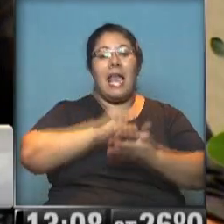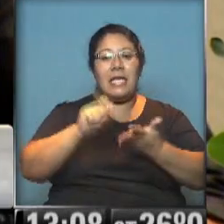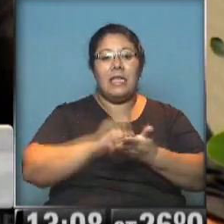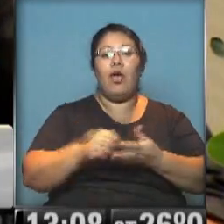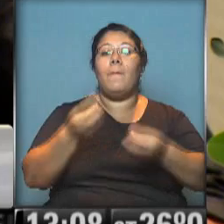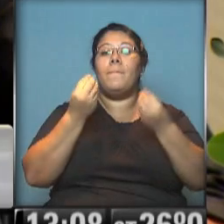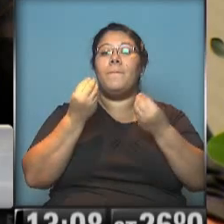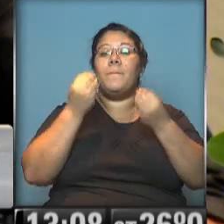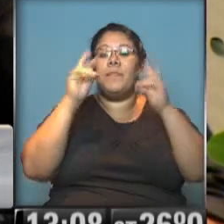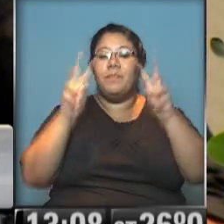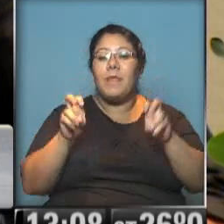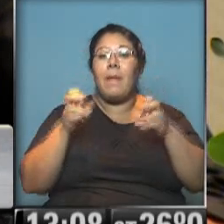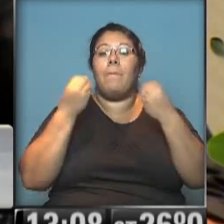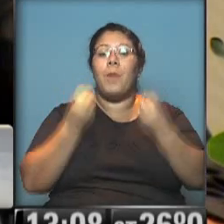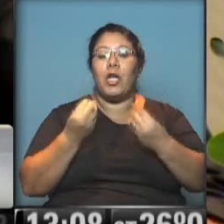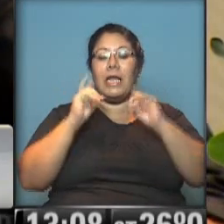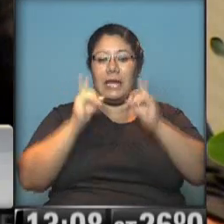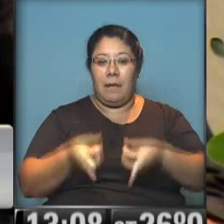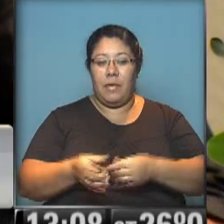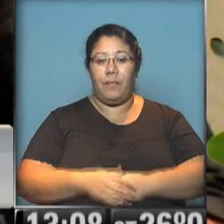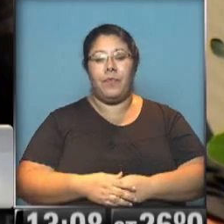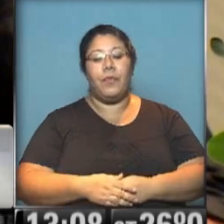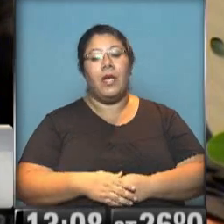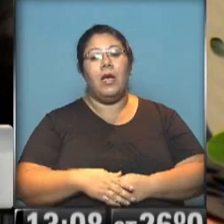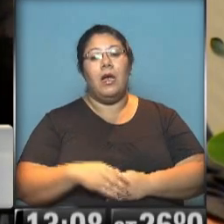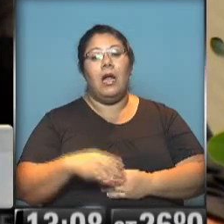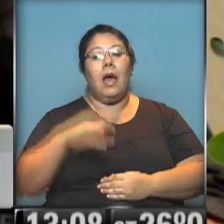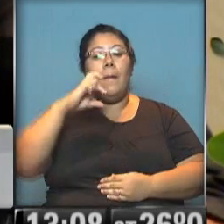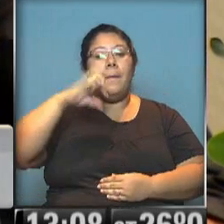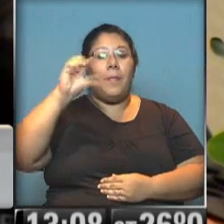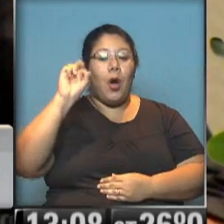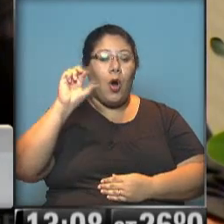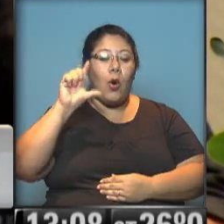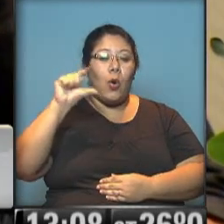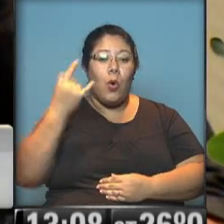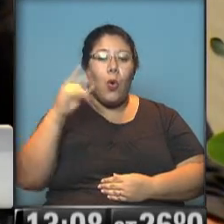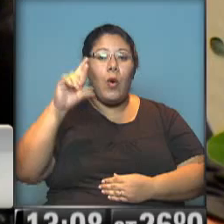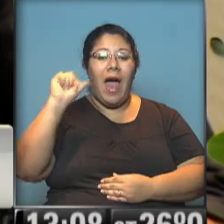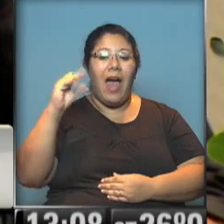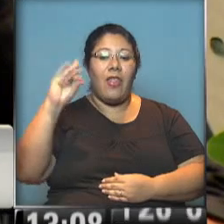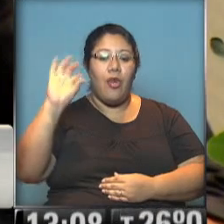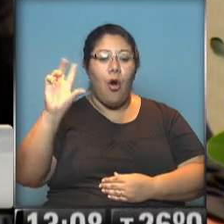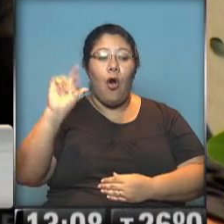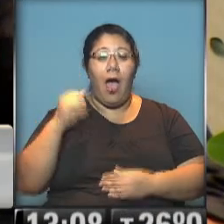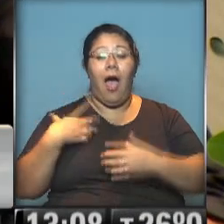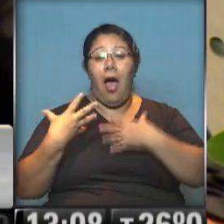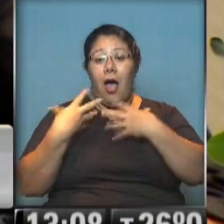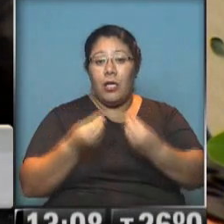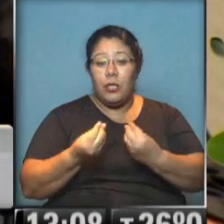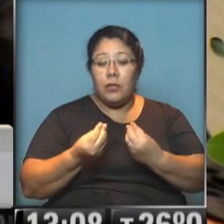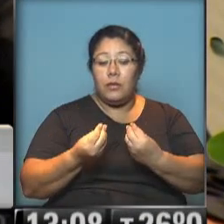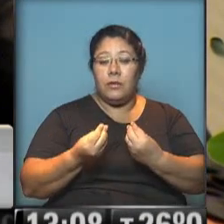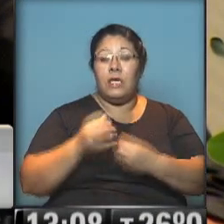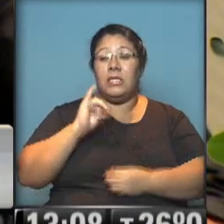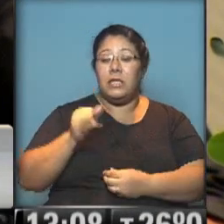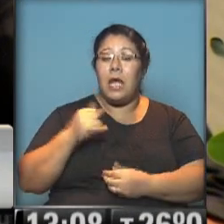al pasar que se siente respaldado por la procuradora y si yo tengo que ser franco en todo esto porque también se habla mucho de esto y cuando